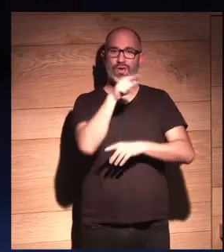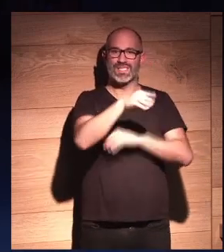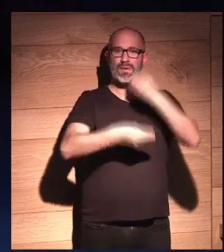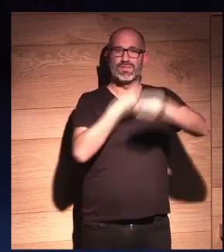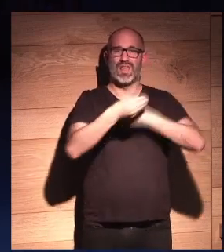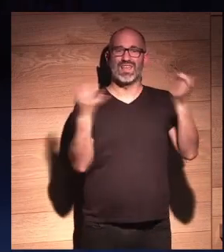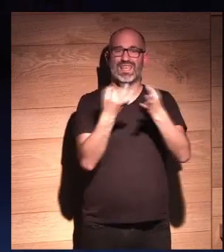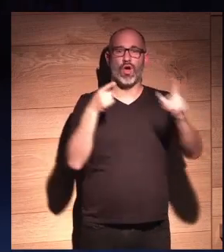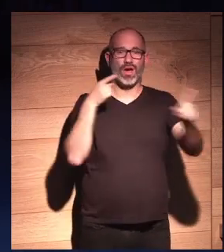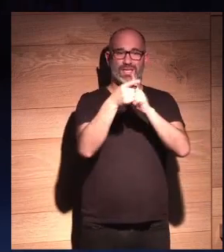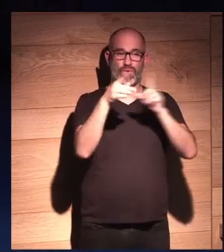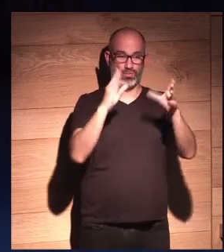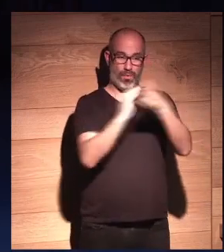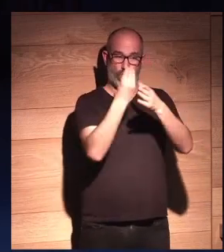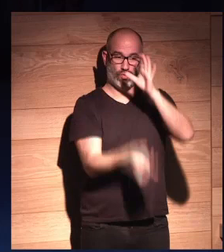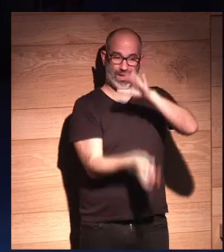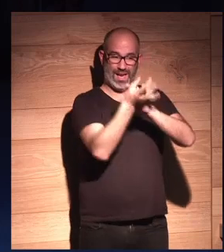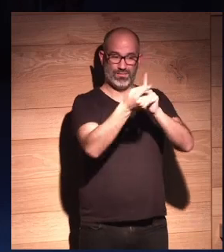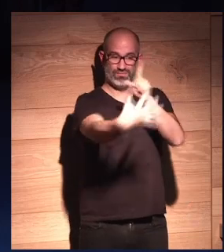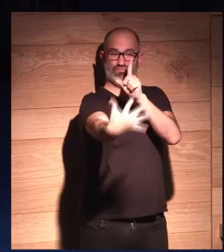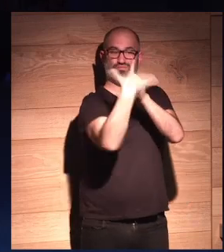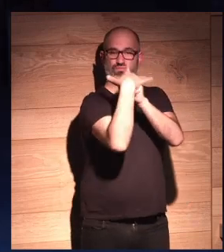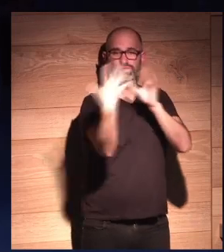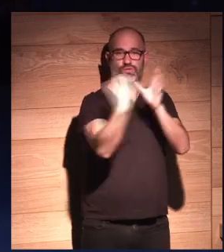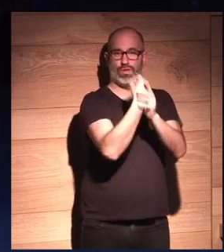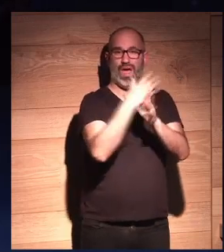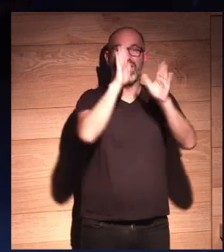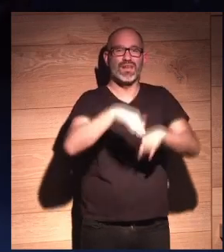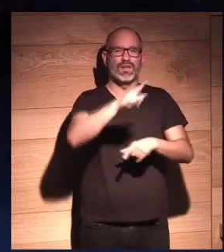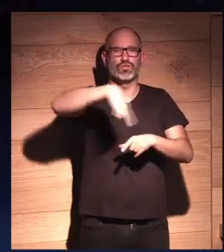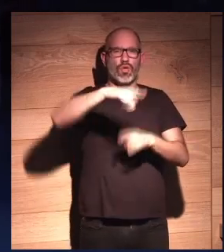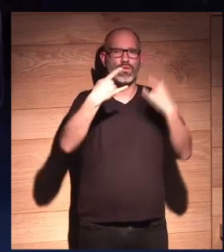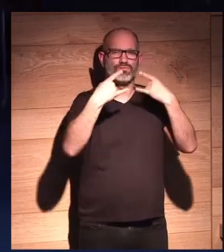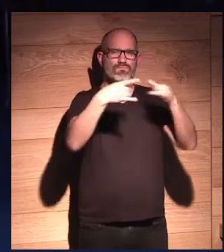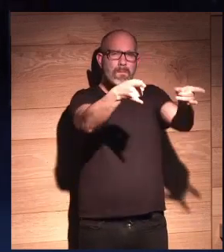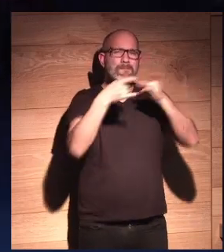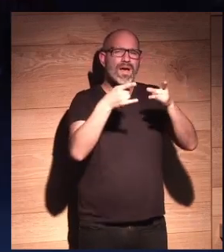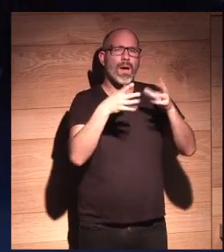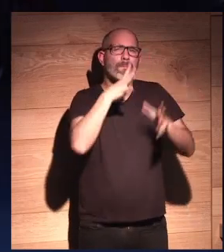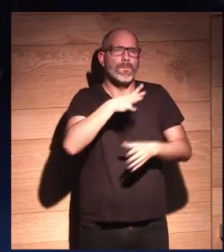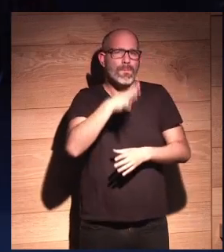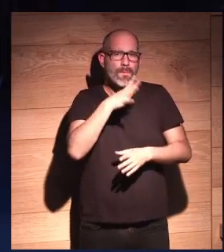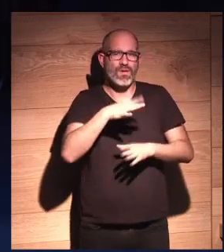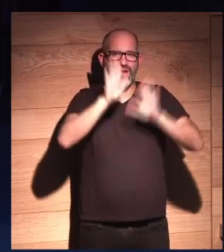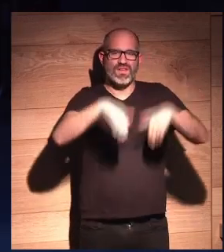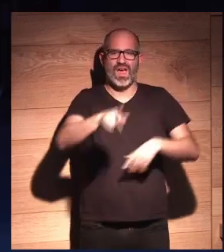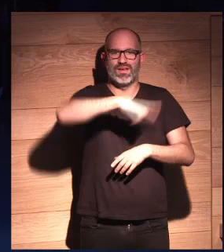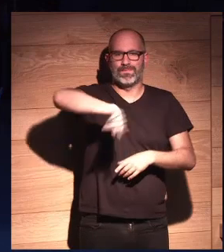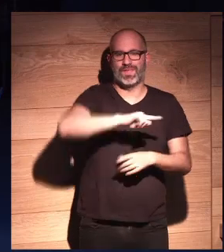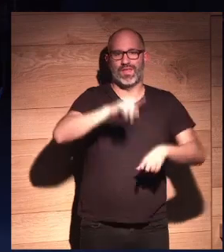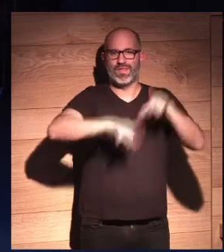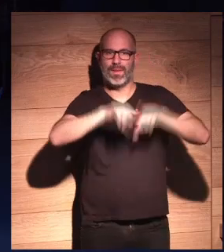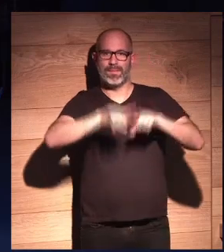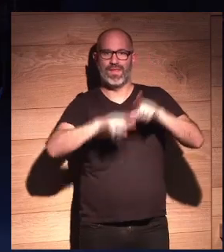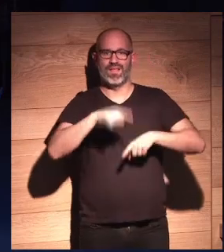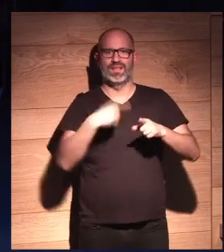es atraer a toda la gente al producto. ¿Y qué es lo que le llama la atención a la gente? Me imagino el brainstorming, ¿no? De ahí los 3 o